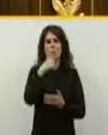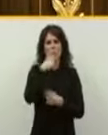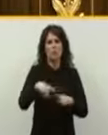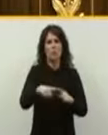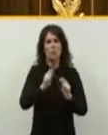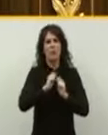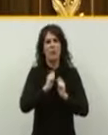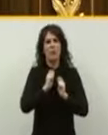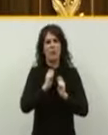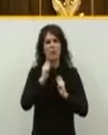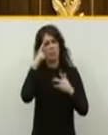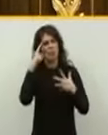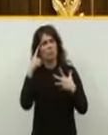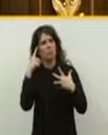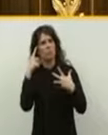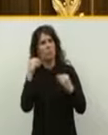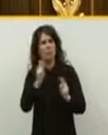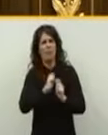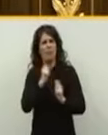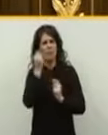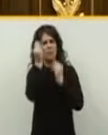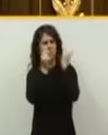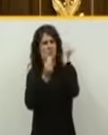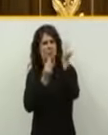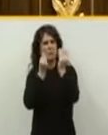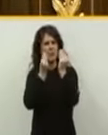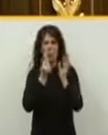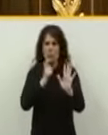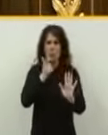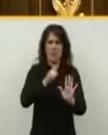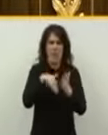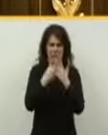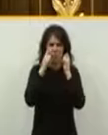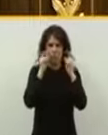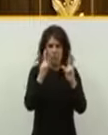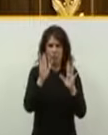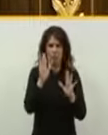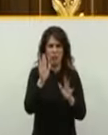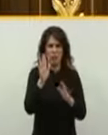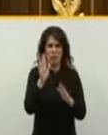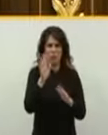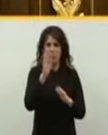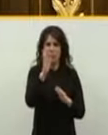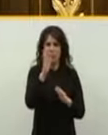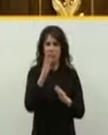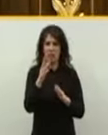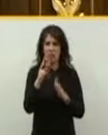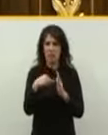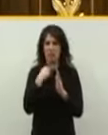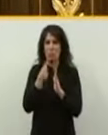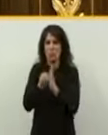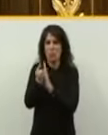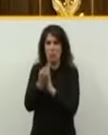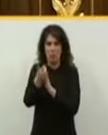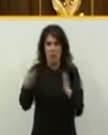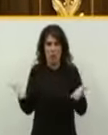esta Cámara. Yo tardé en percatarme de ello, y es que el portavoz de En Comú Podem y un servidor nos